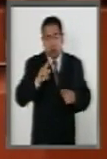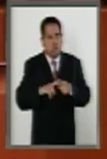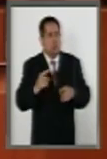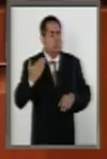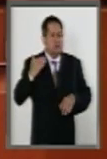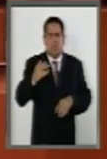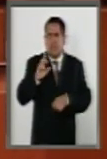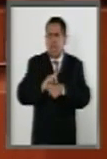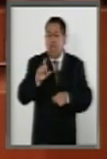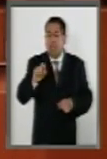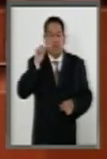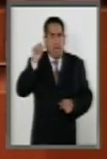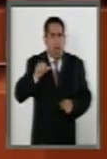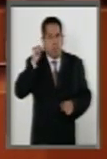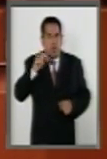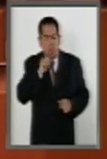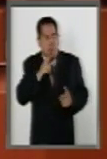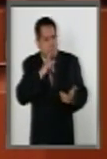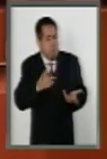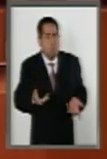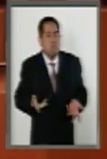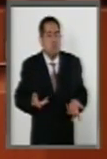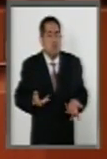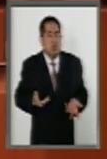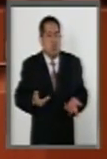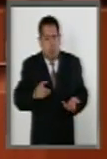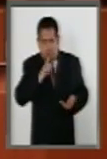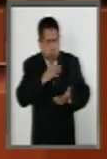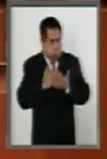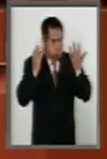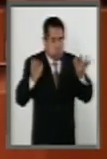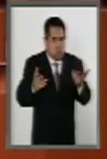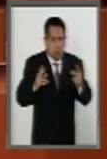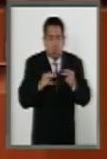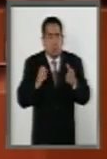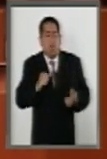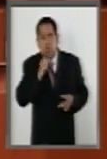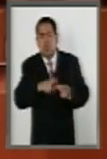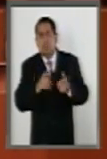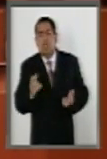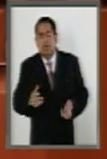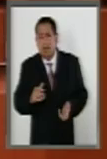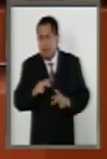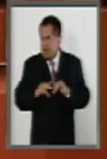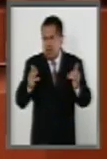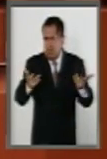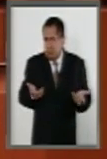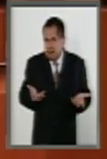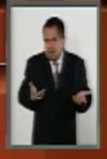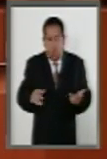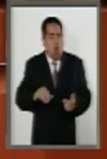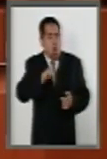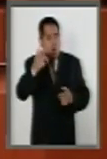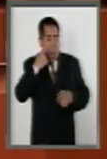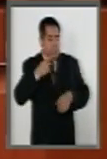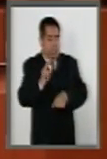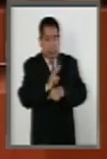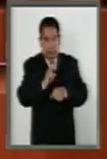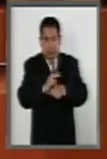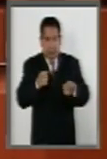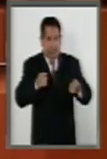pasado 20 de abril, que no apareció por ninguna parte? Y otro de los organismos